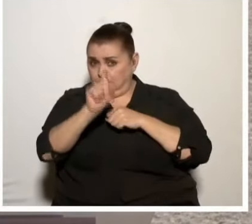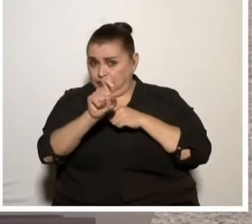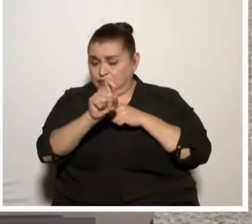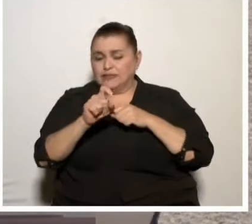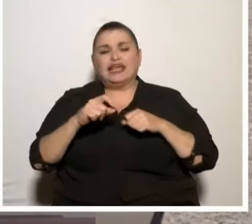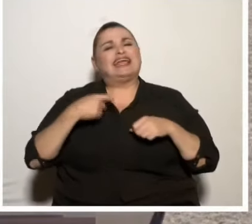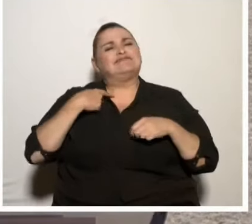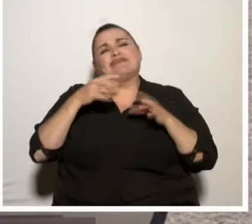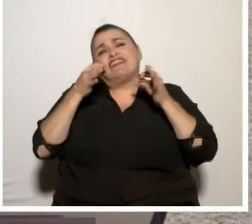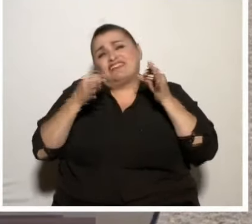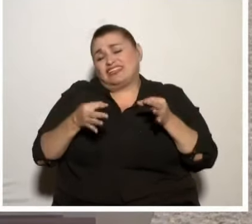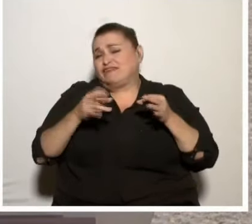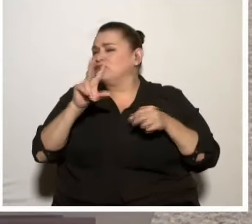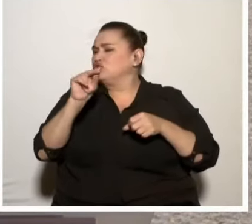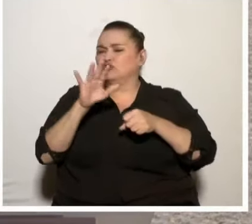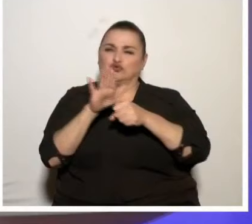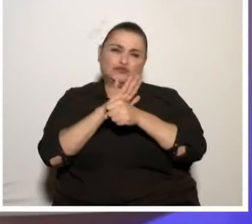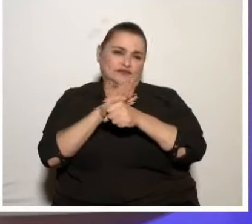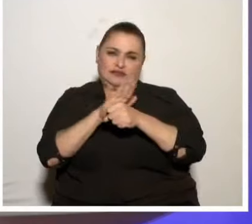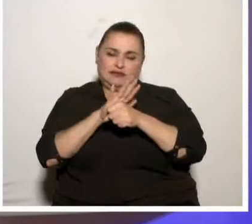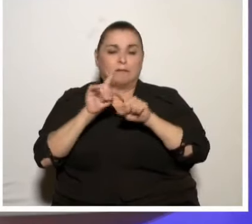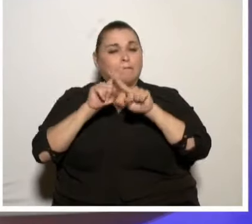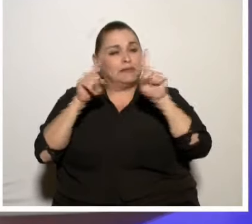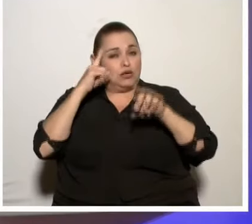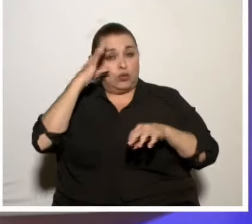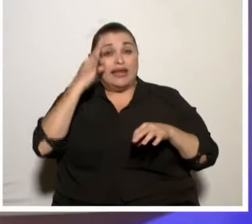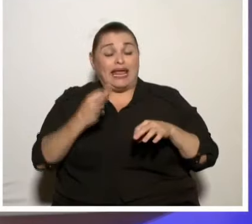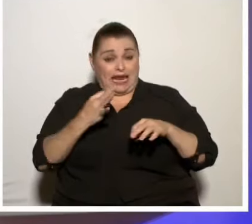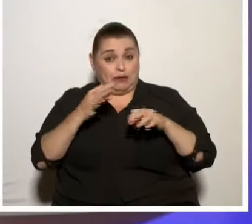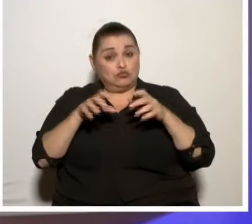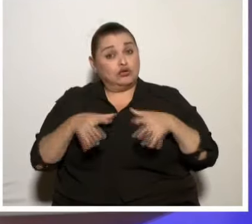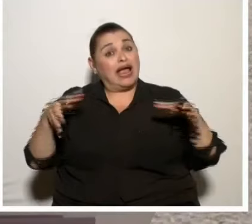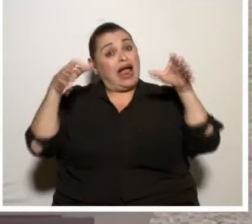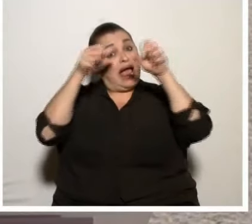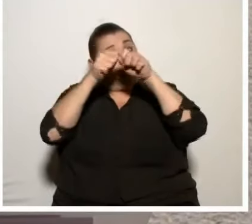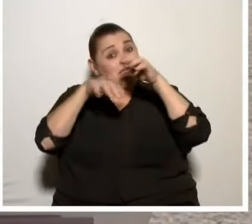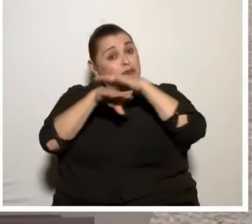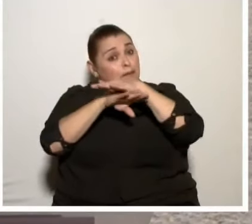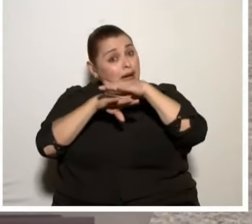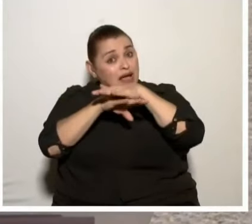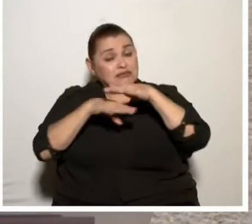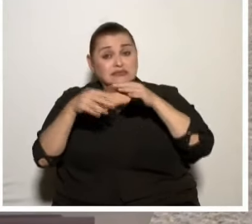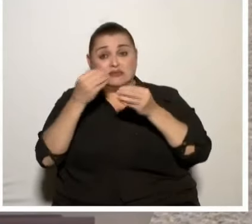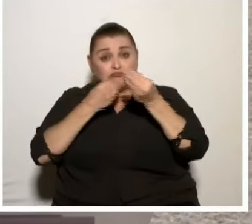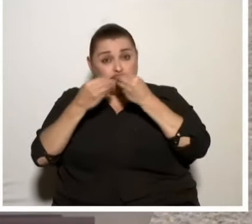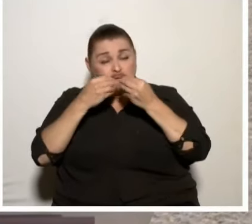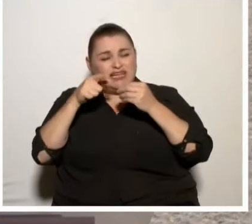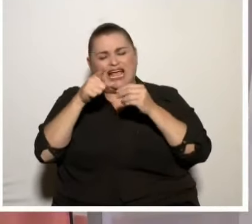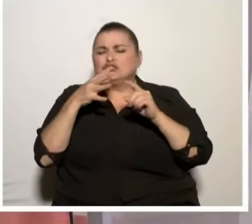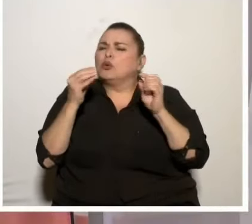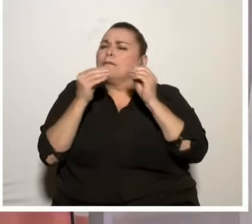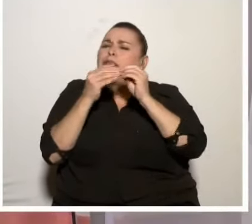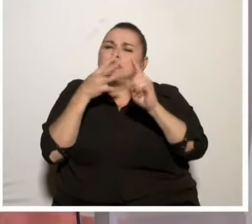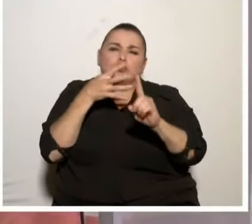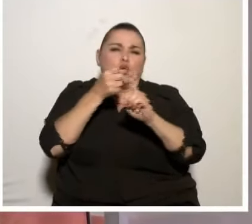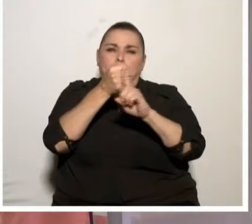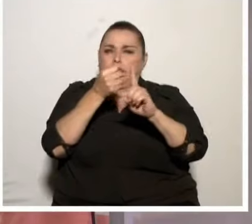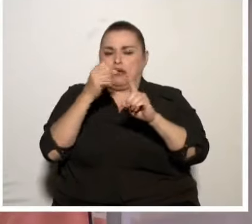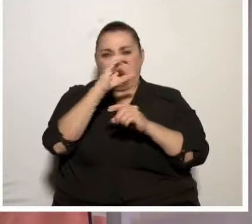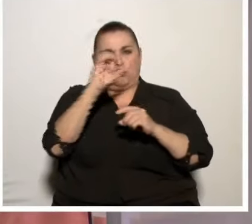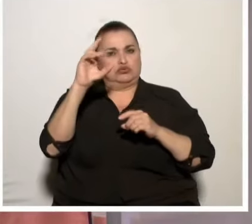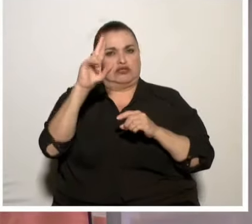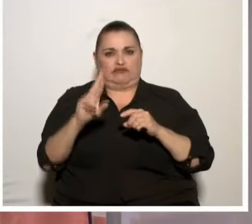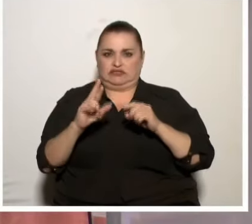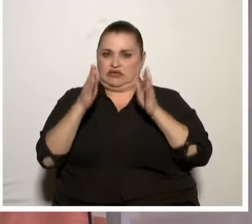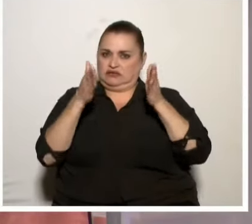Definitivamente no es suficiente, pero creemos que la canasta básica es lo que más golpea a los y las